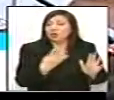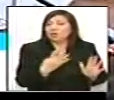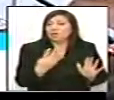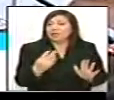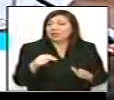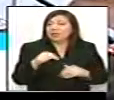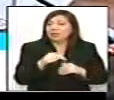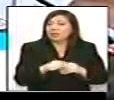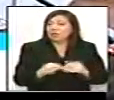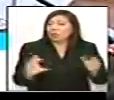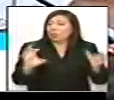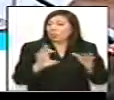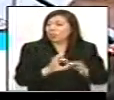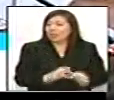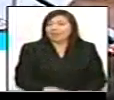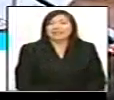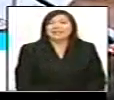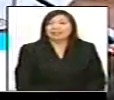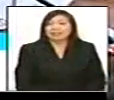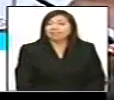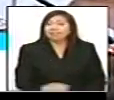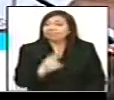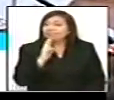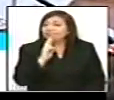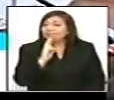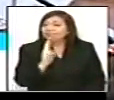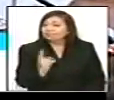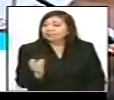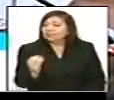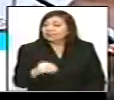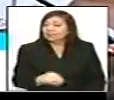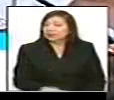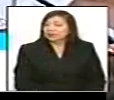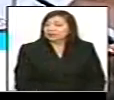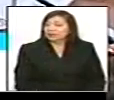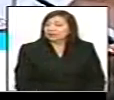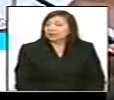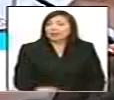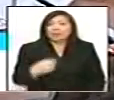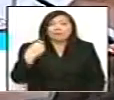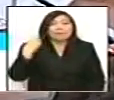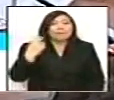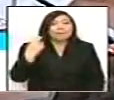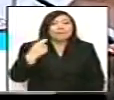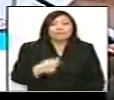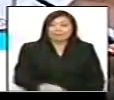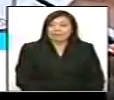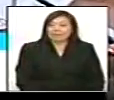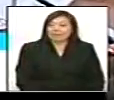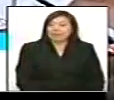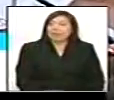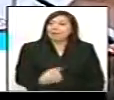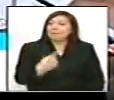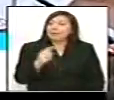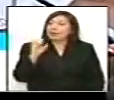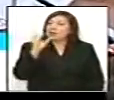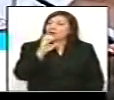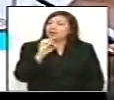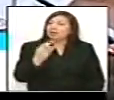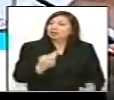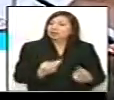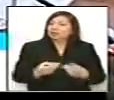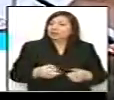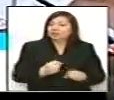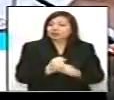304/94 de las Naciones Unidas. Ha establecido y recomienda de que la implementación de políticas para buscar la viabilidad